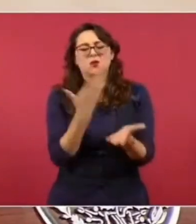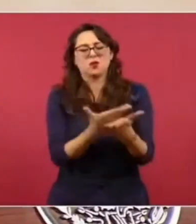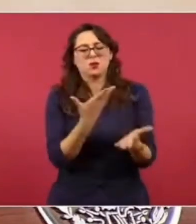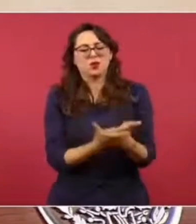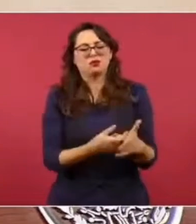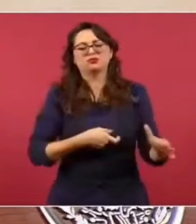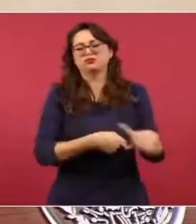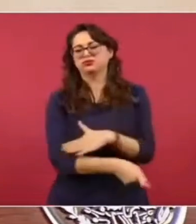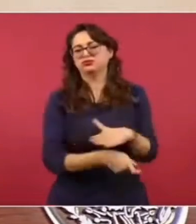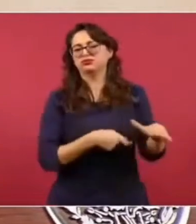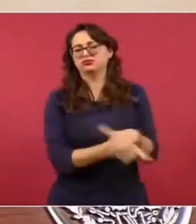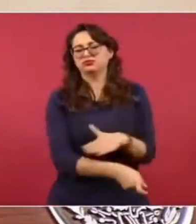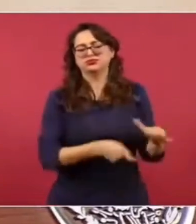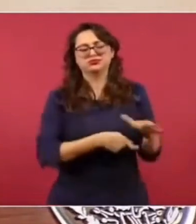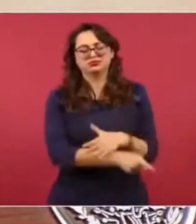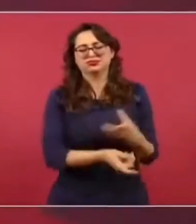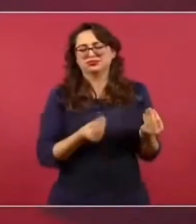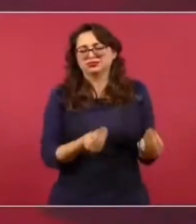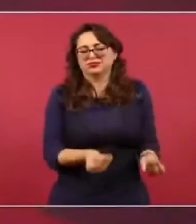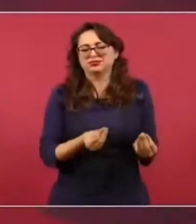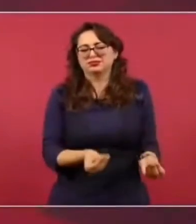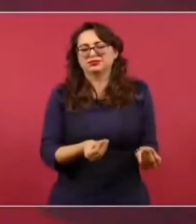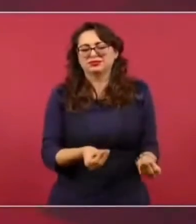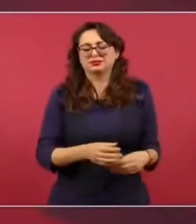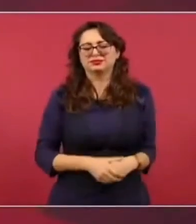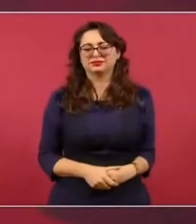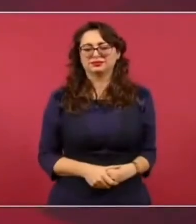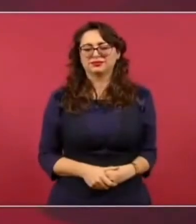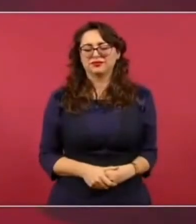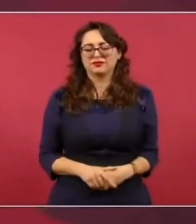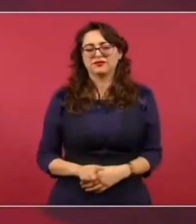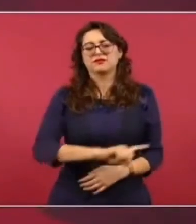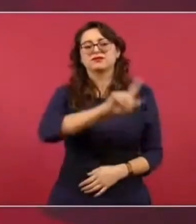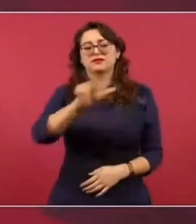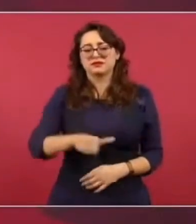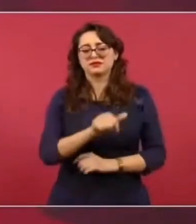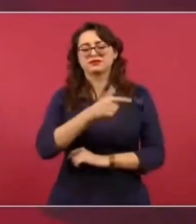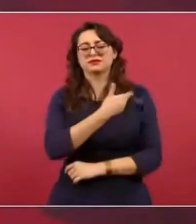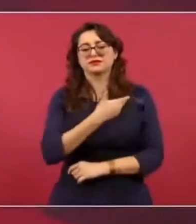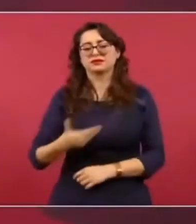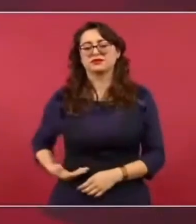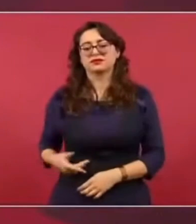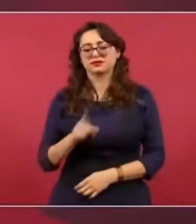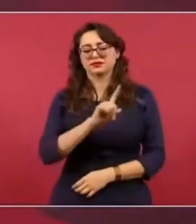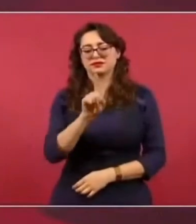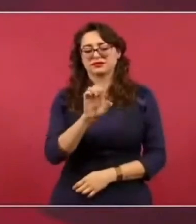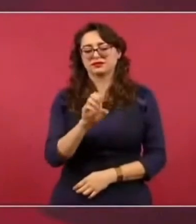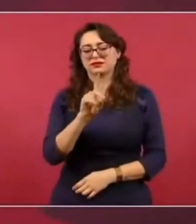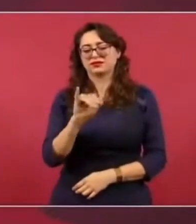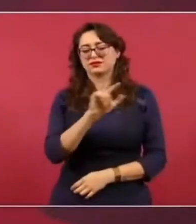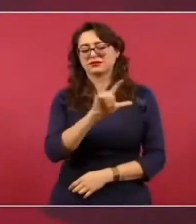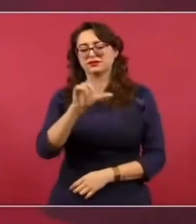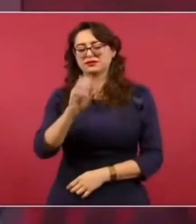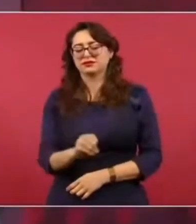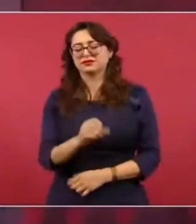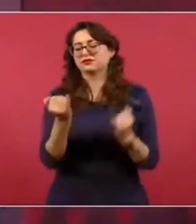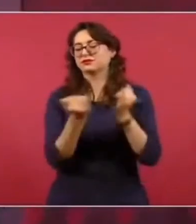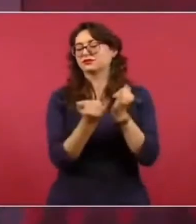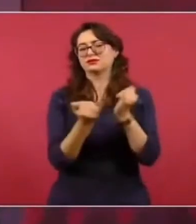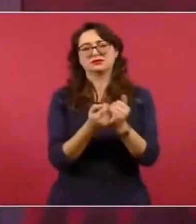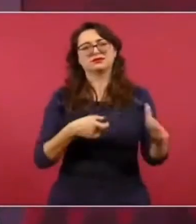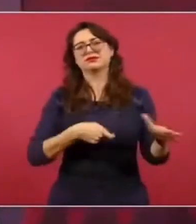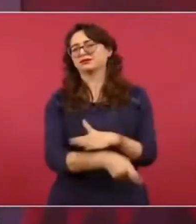Con Zedillo, Aguilar Camín, pero todos ellos, es que me pasaría aquí todo el tiempo.